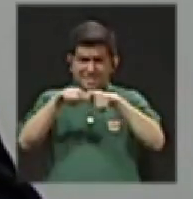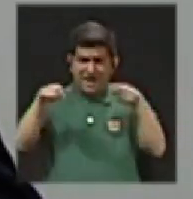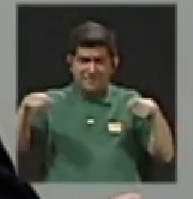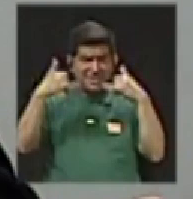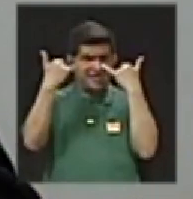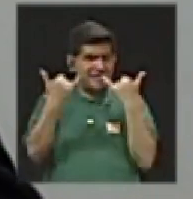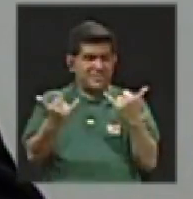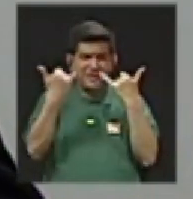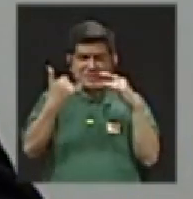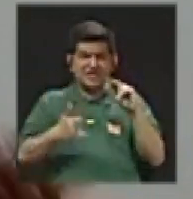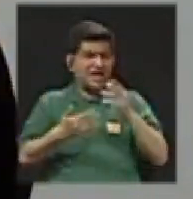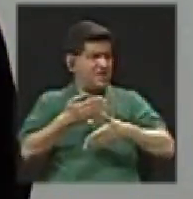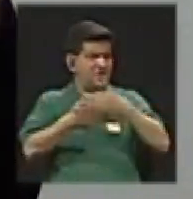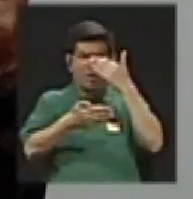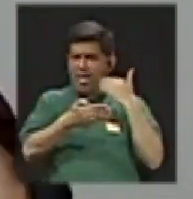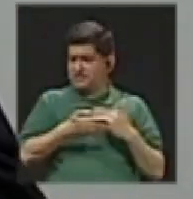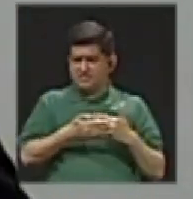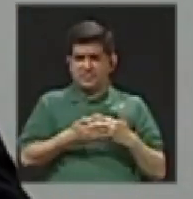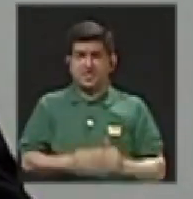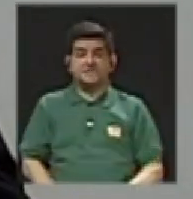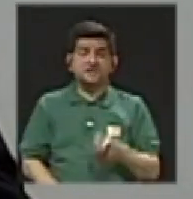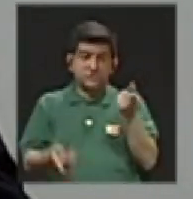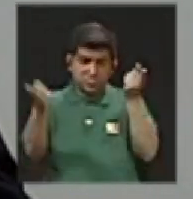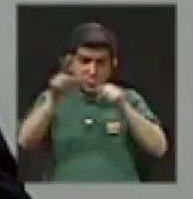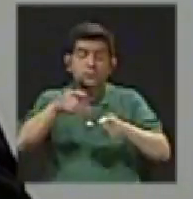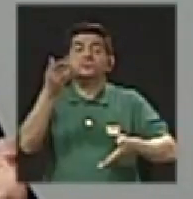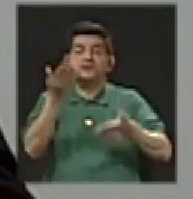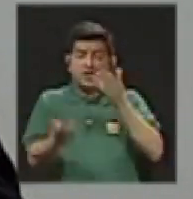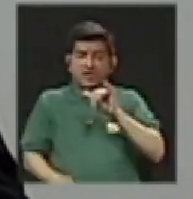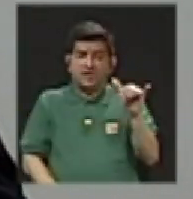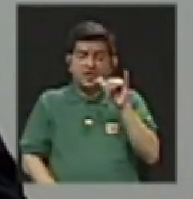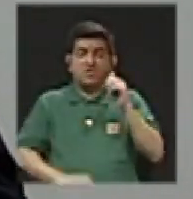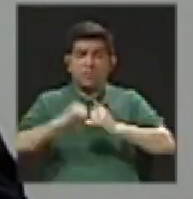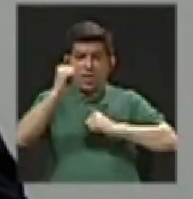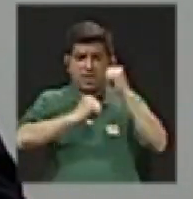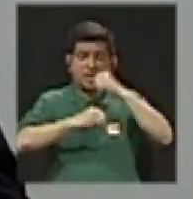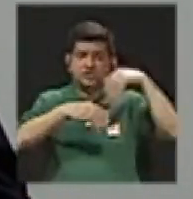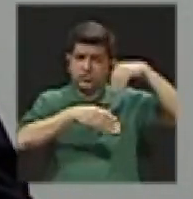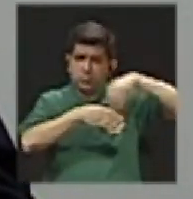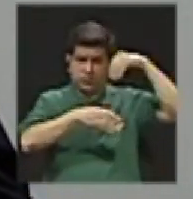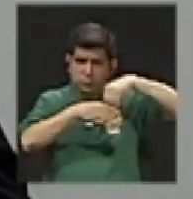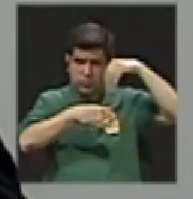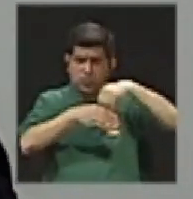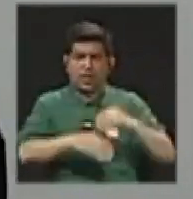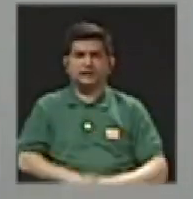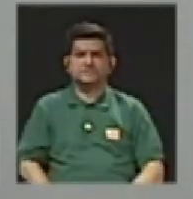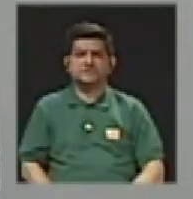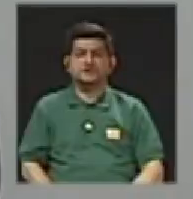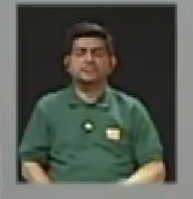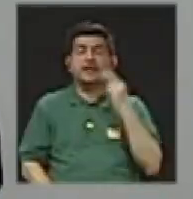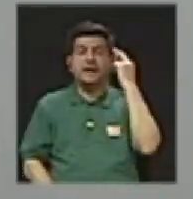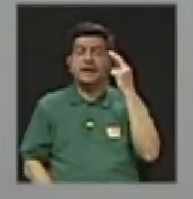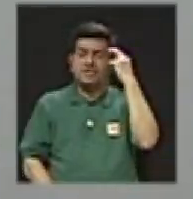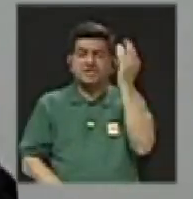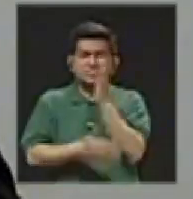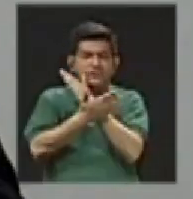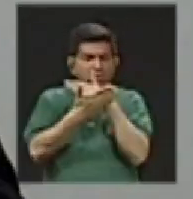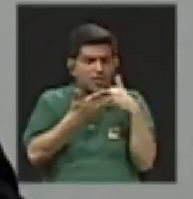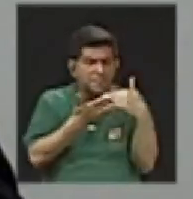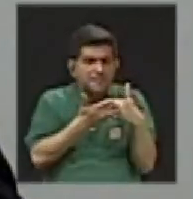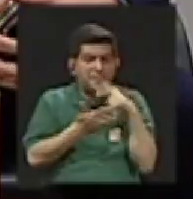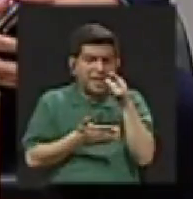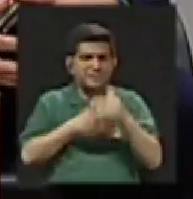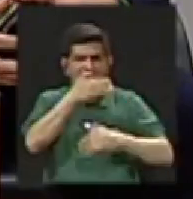ya no es la que había sido. Bueno, eso pasa un poco con la estructura de cuentas, y por eso parcialmente están haciendo